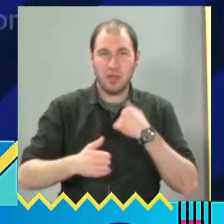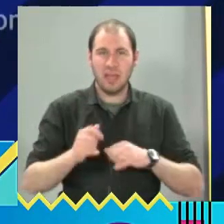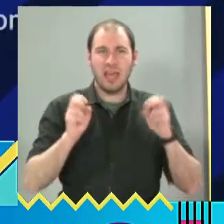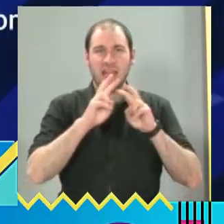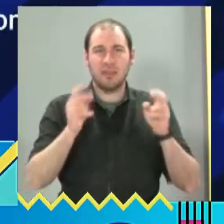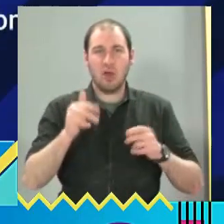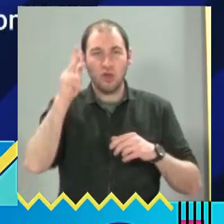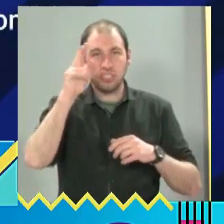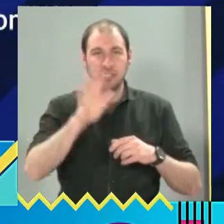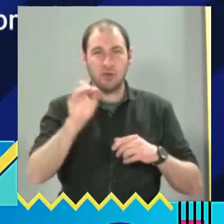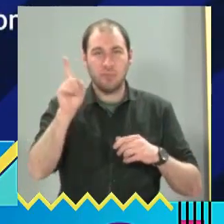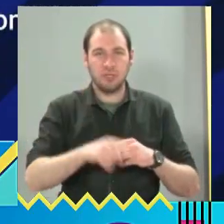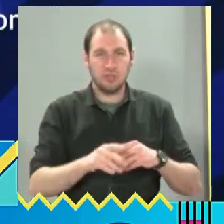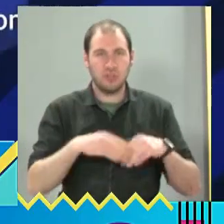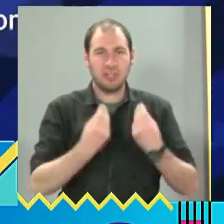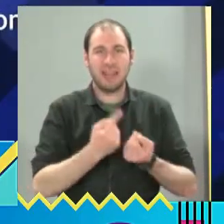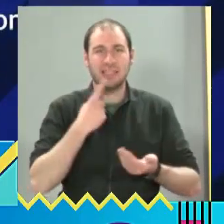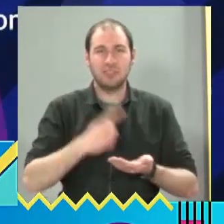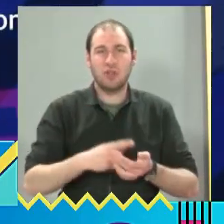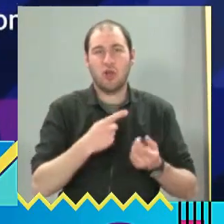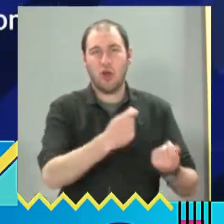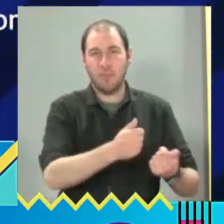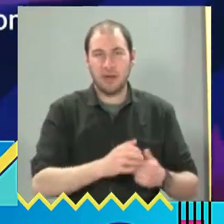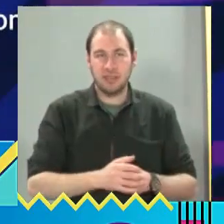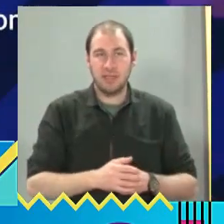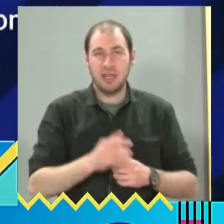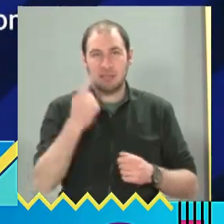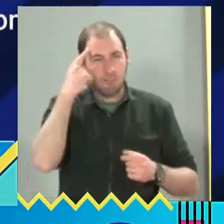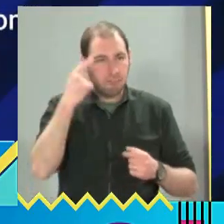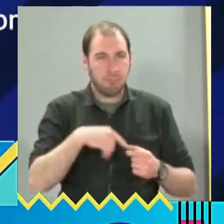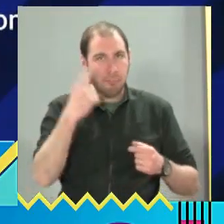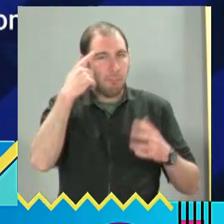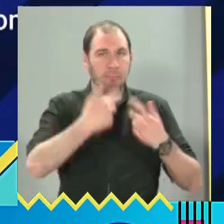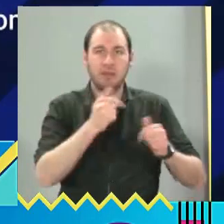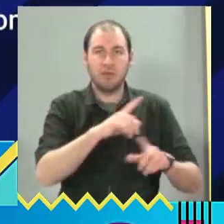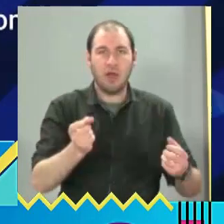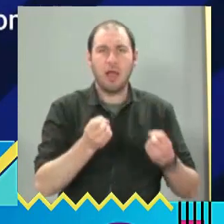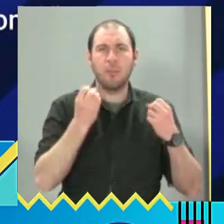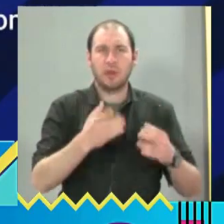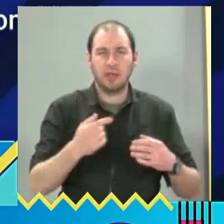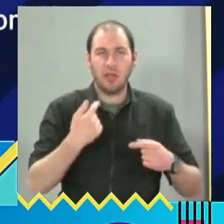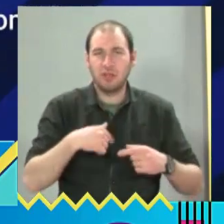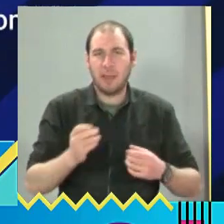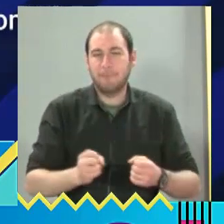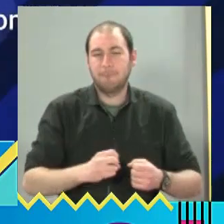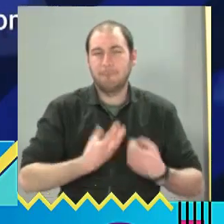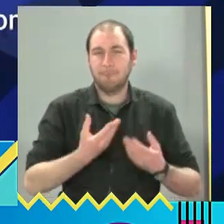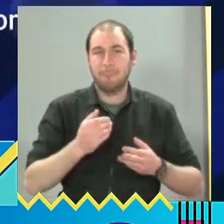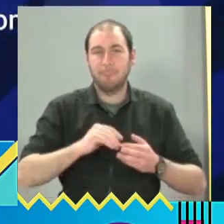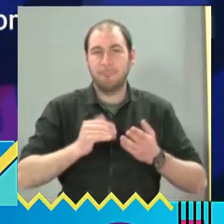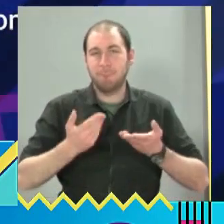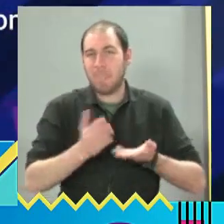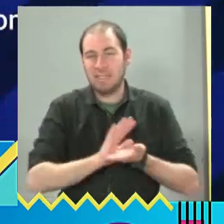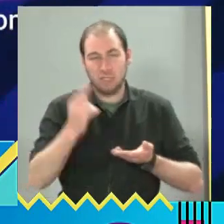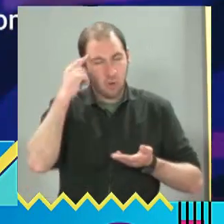trata del 85% de las decisiones de compra son inconscientes y responden a impulsos básicos de nuestro